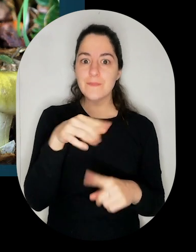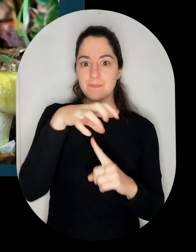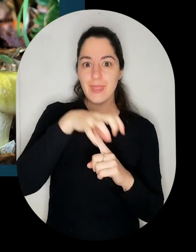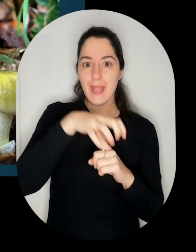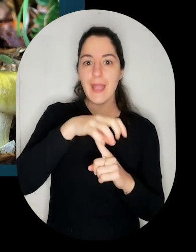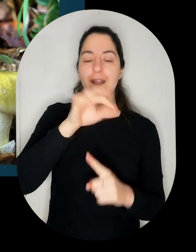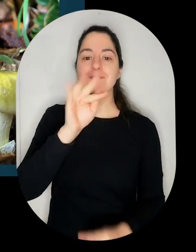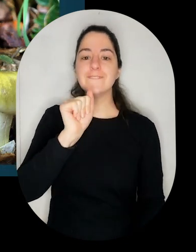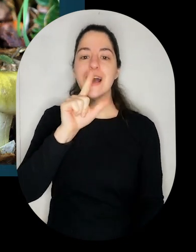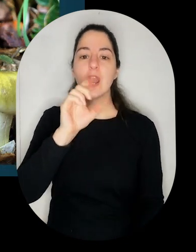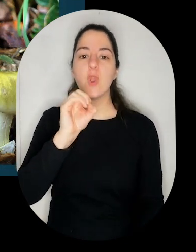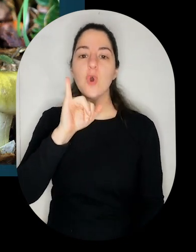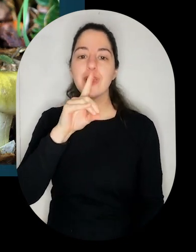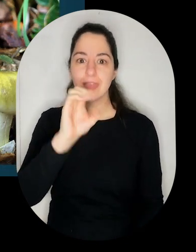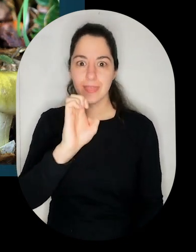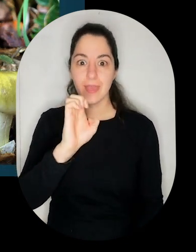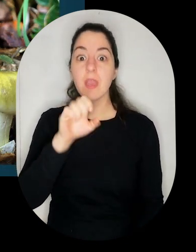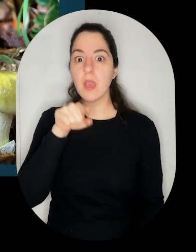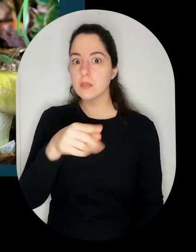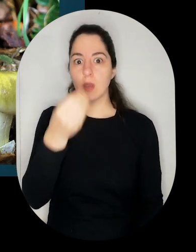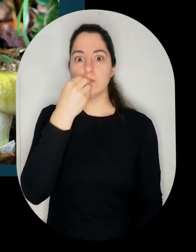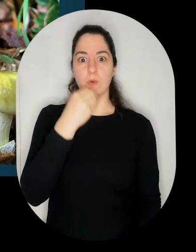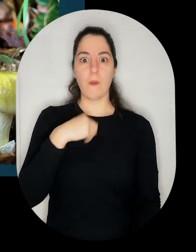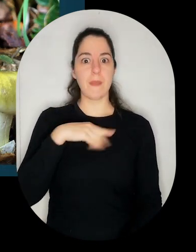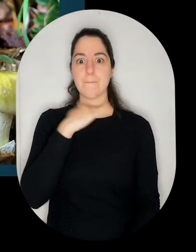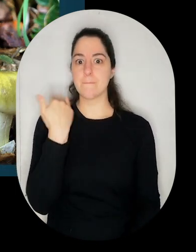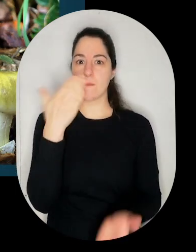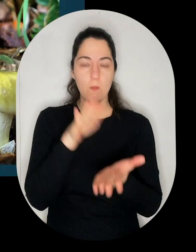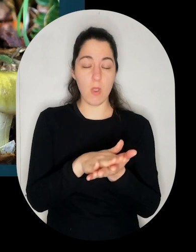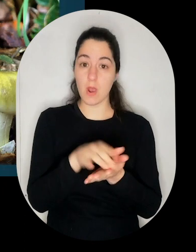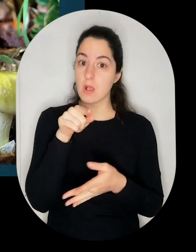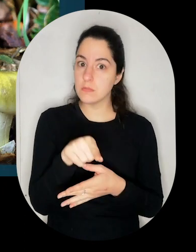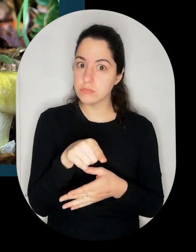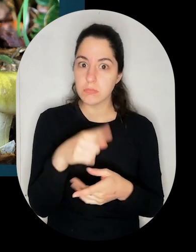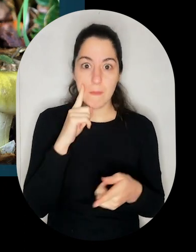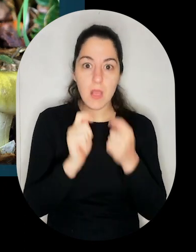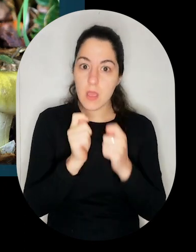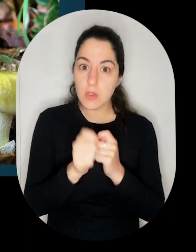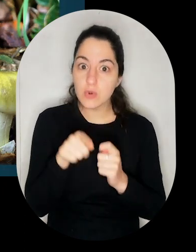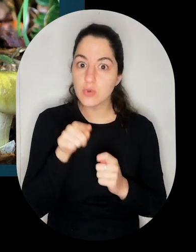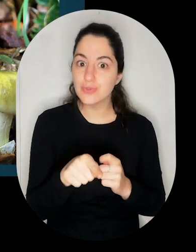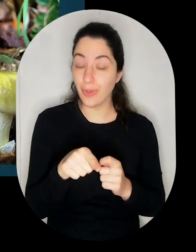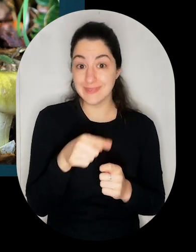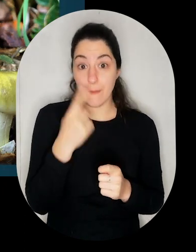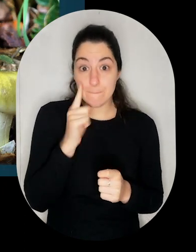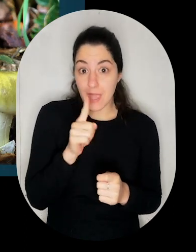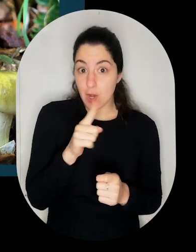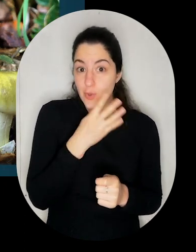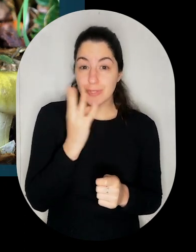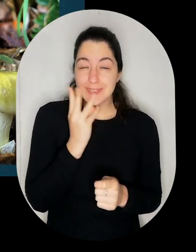oliváceo es Amanita phalloides, el hongo mortal por excelencia, y que es descrito como uno de los hongos